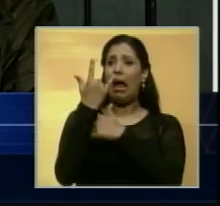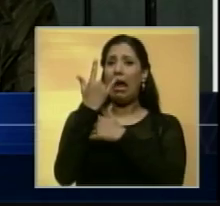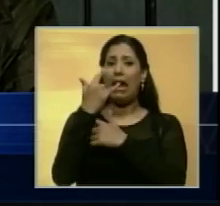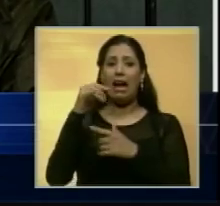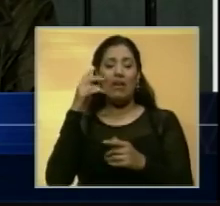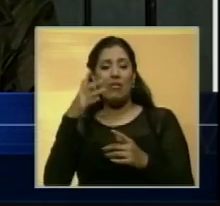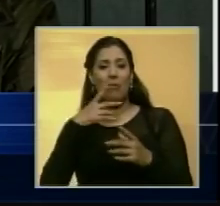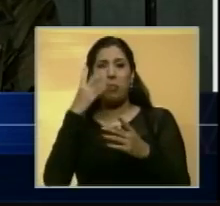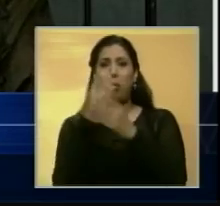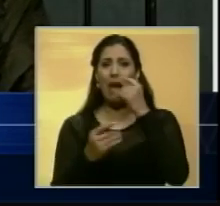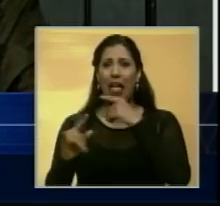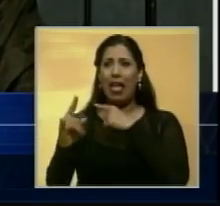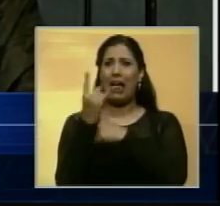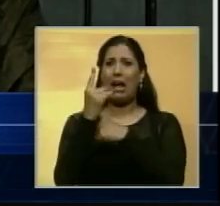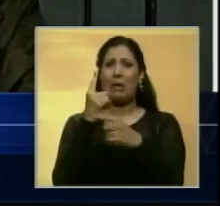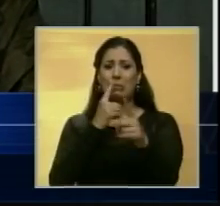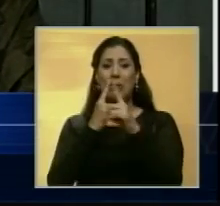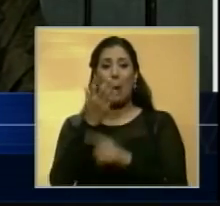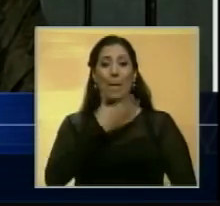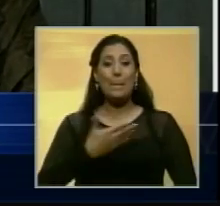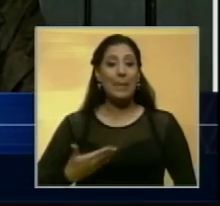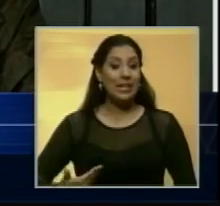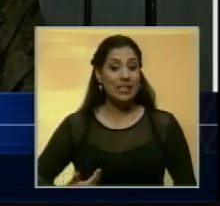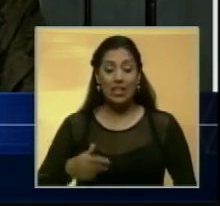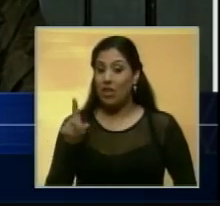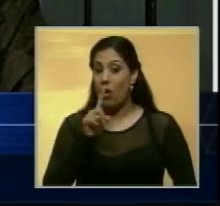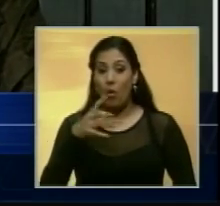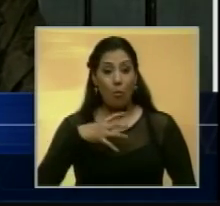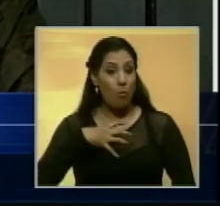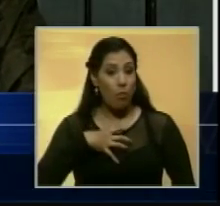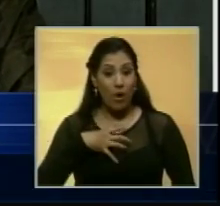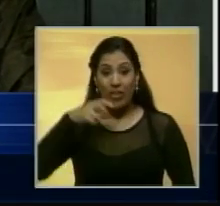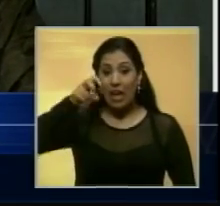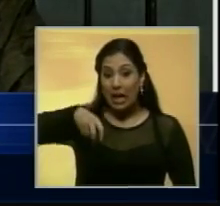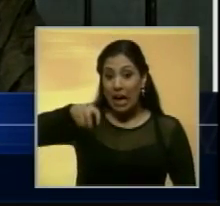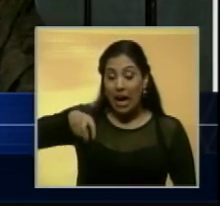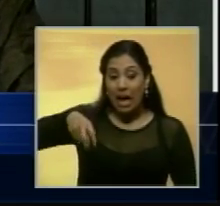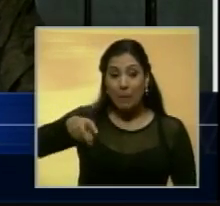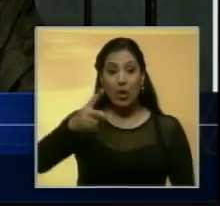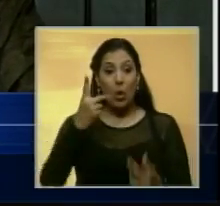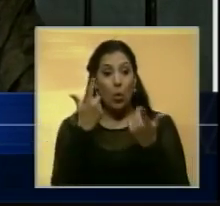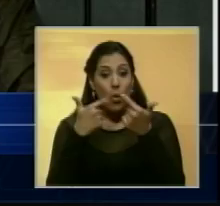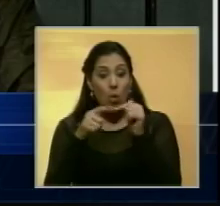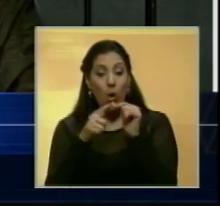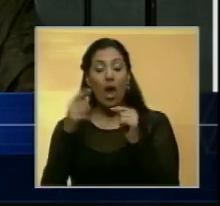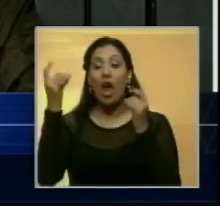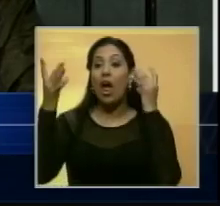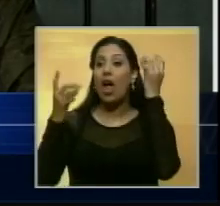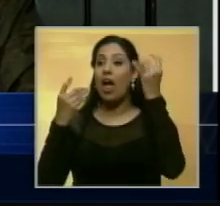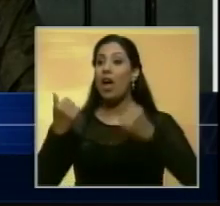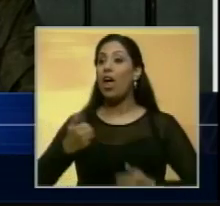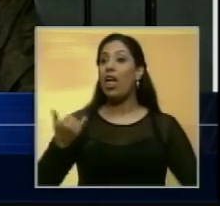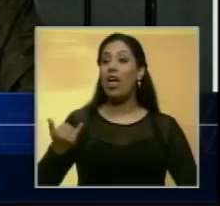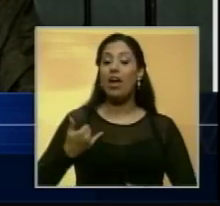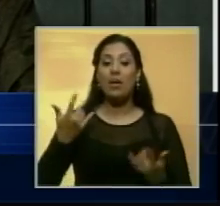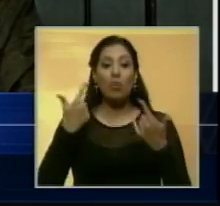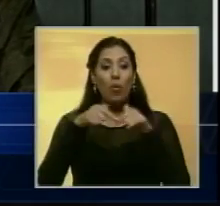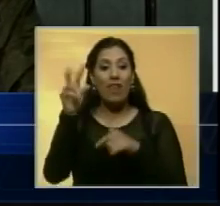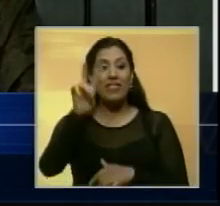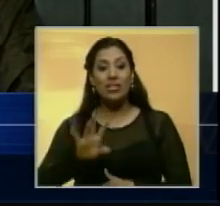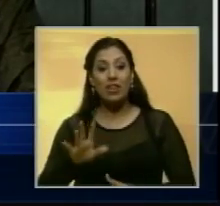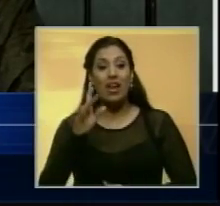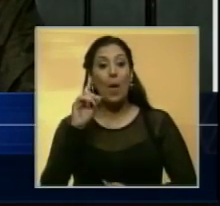ser favorable, pero no. El presidente no puede caminar ni desplazarse espontáneamente en ningún sitio de